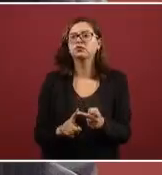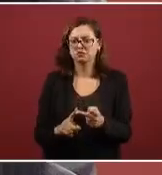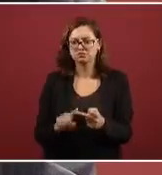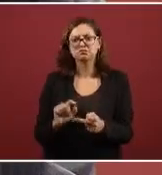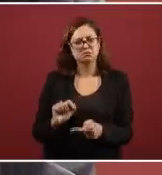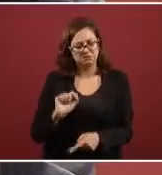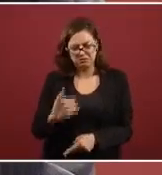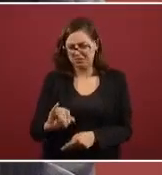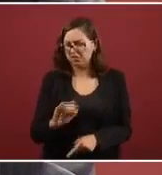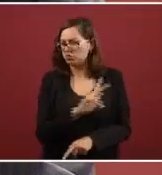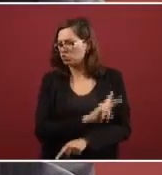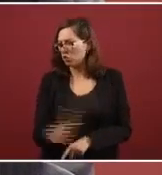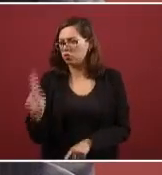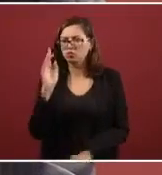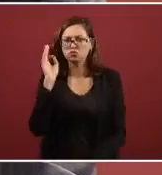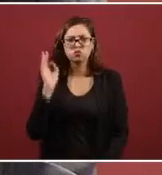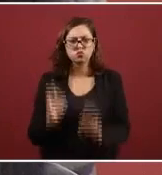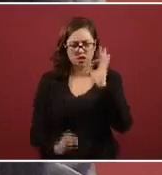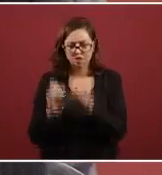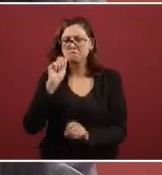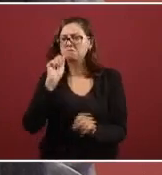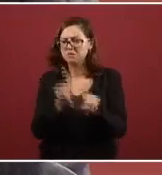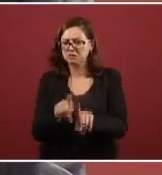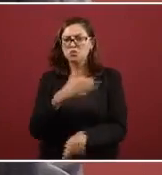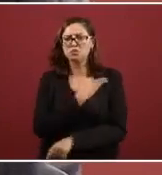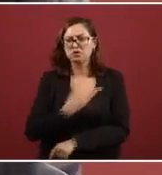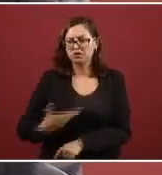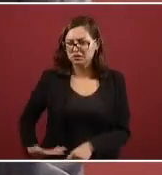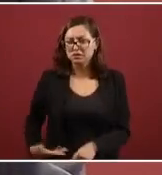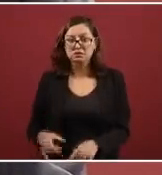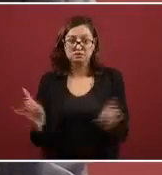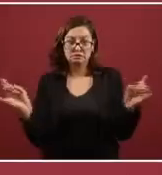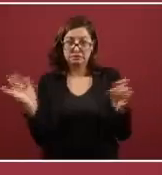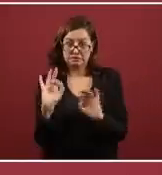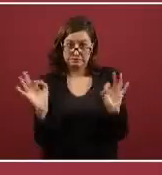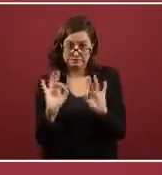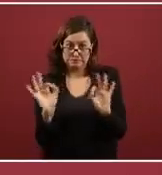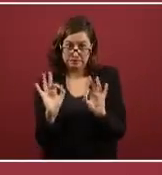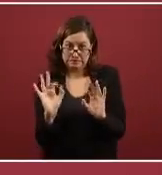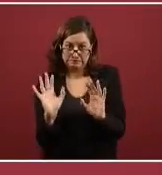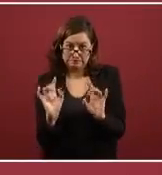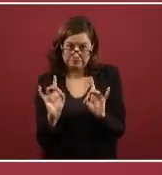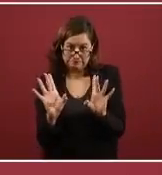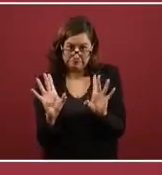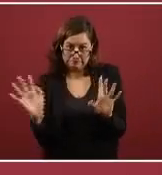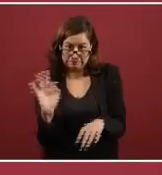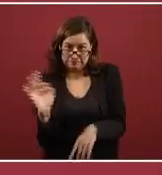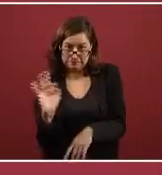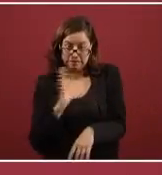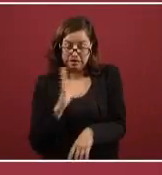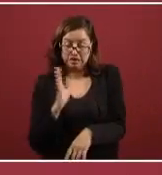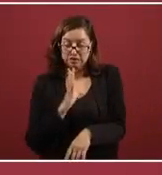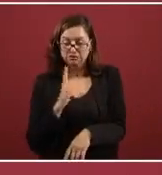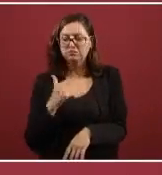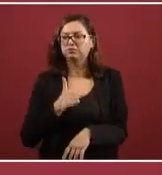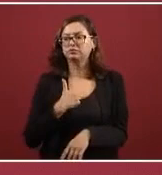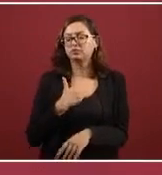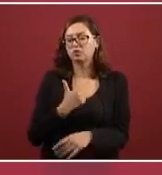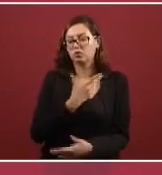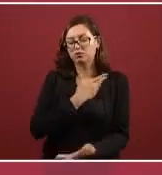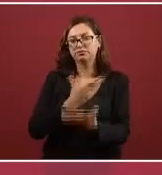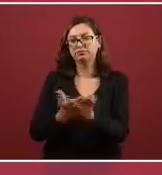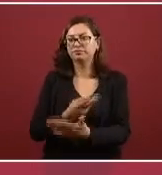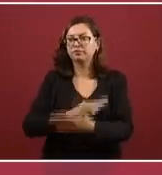al presidente en funciones por todos los delitos. Envié una iniciativa con ese propósito al